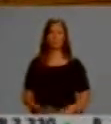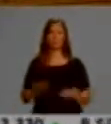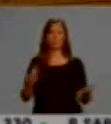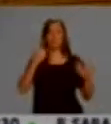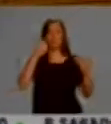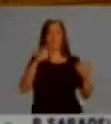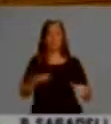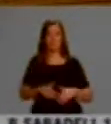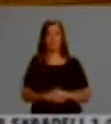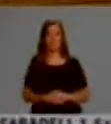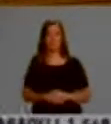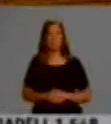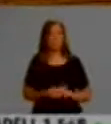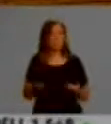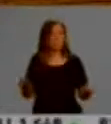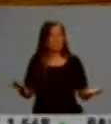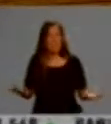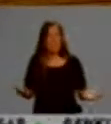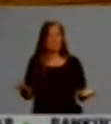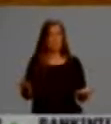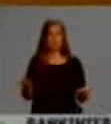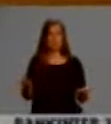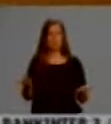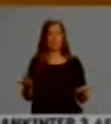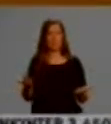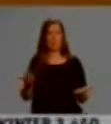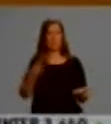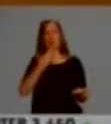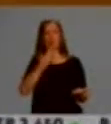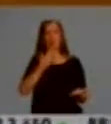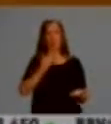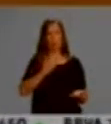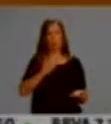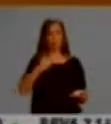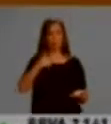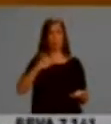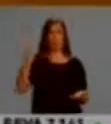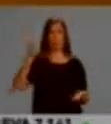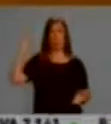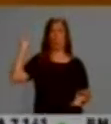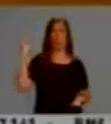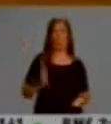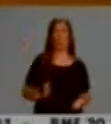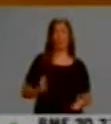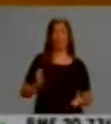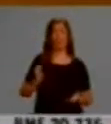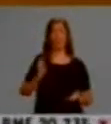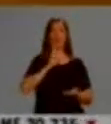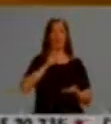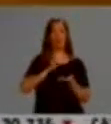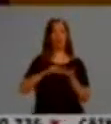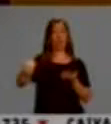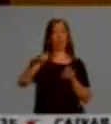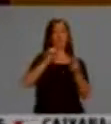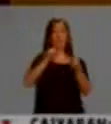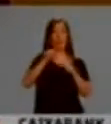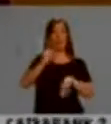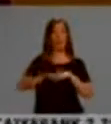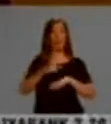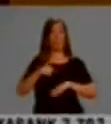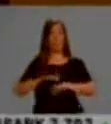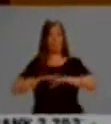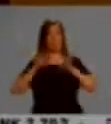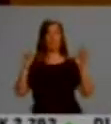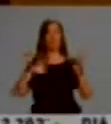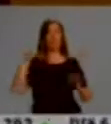Es más, no tiene ni siquiera obligación de acudir a la Cámara durante ese debate.